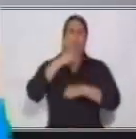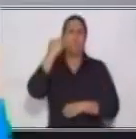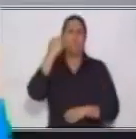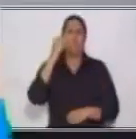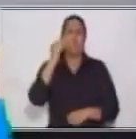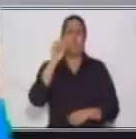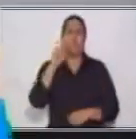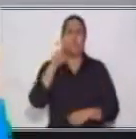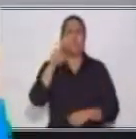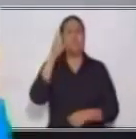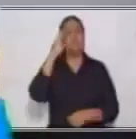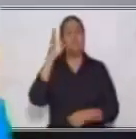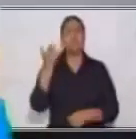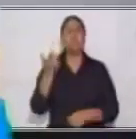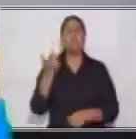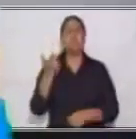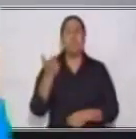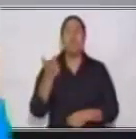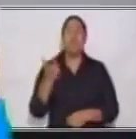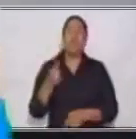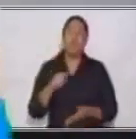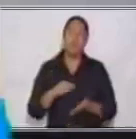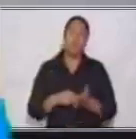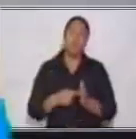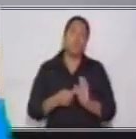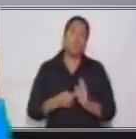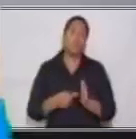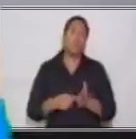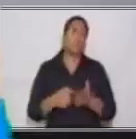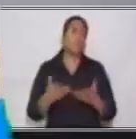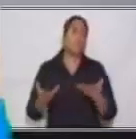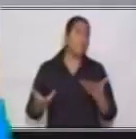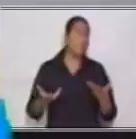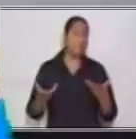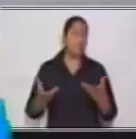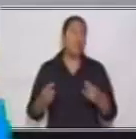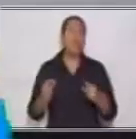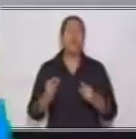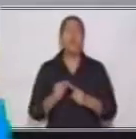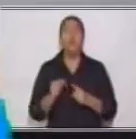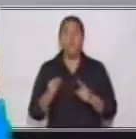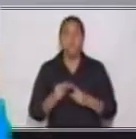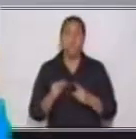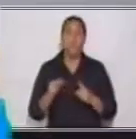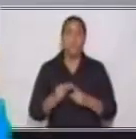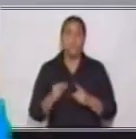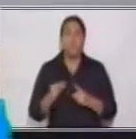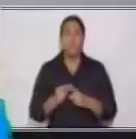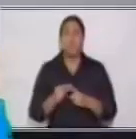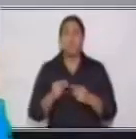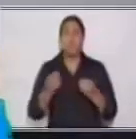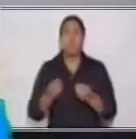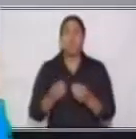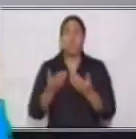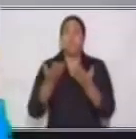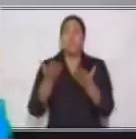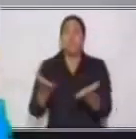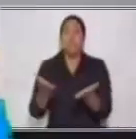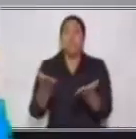identificar? Identificar viene diciendo la palabra que es dar a conocer